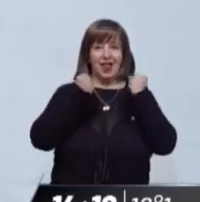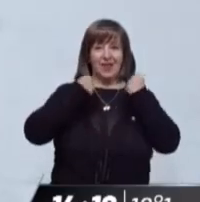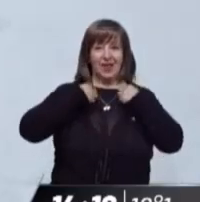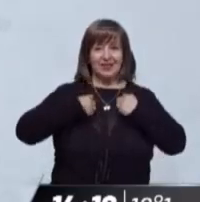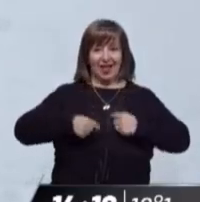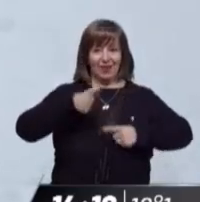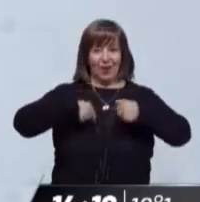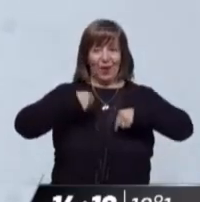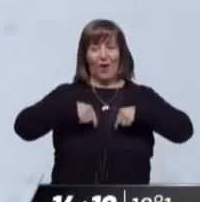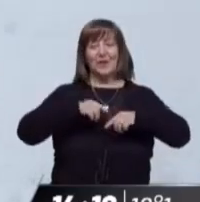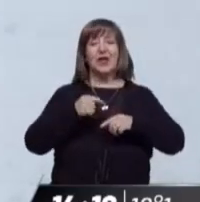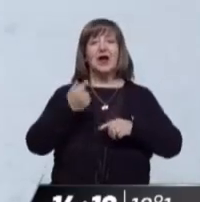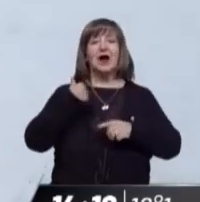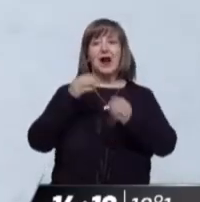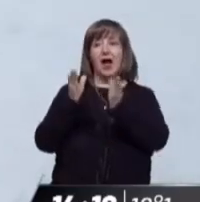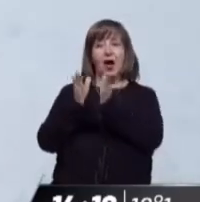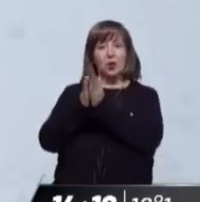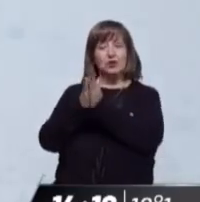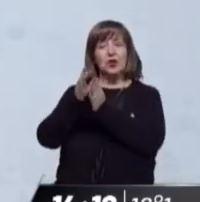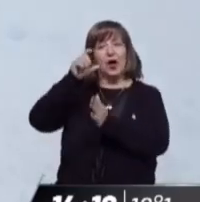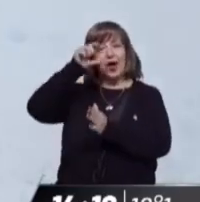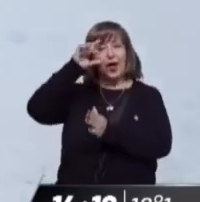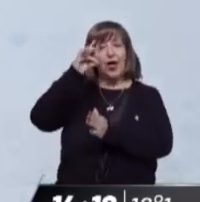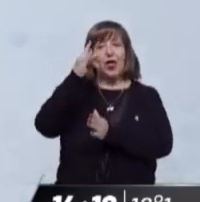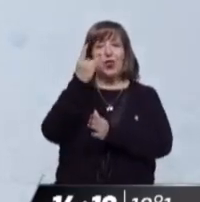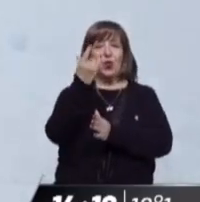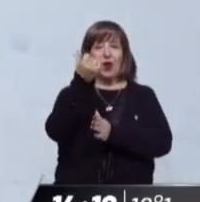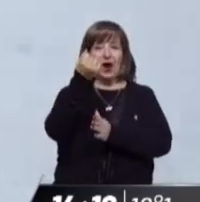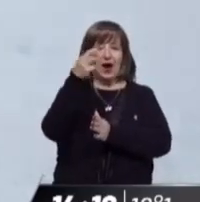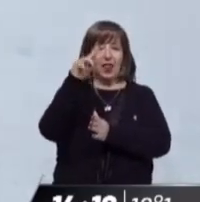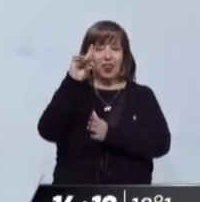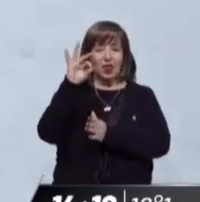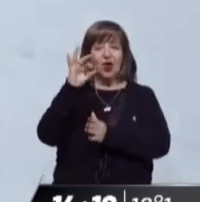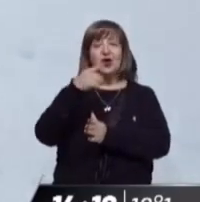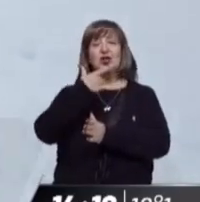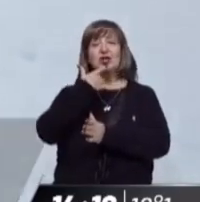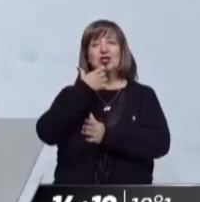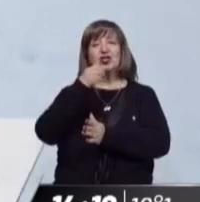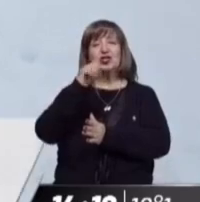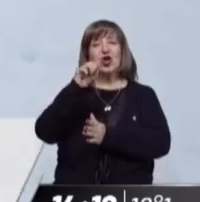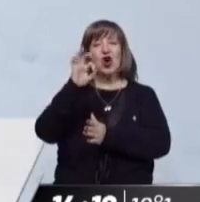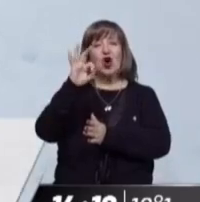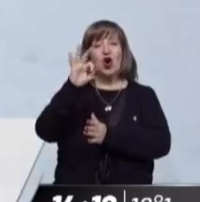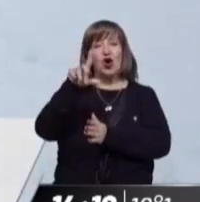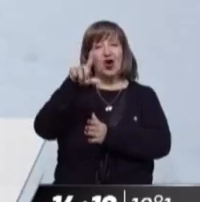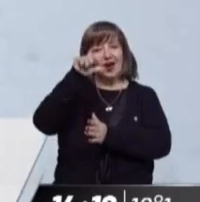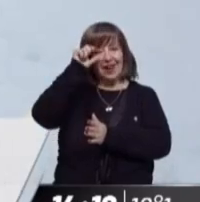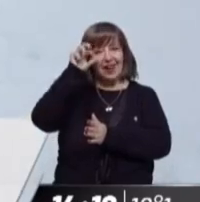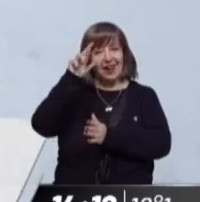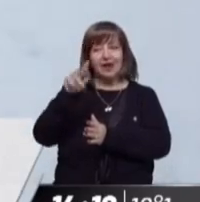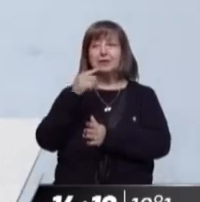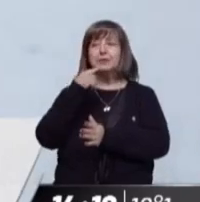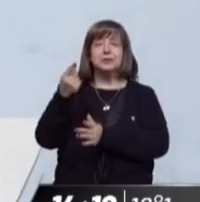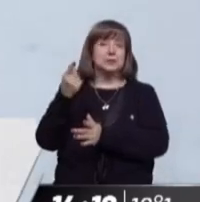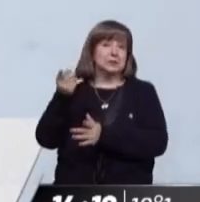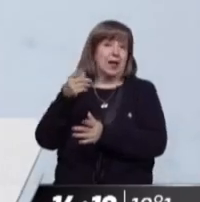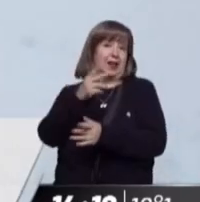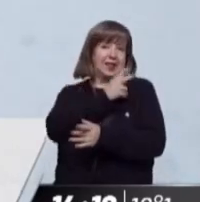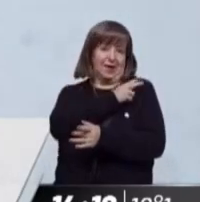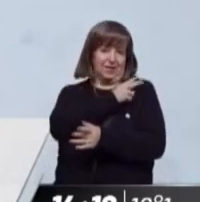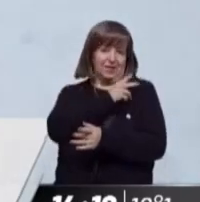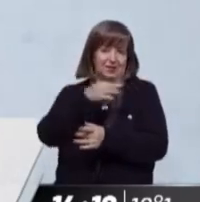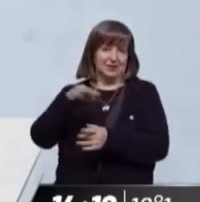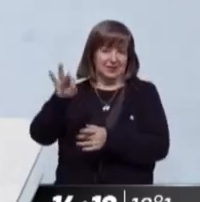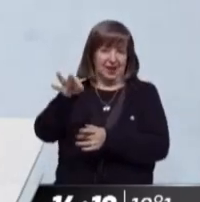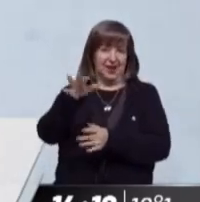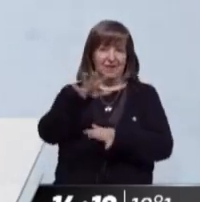Ahora sí, estamos aquí con Eduardo Soler. Él es el jefe operativo de los Puquios para que nos cuente todos los detalles de este lugar. ¿Cómo estás,